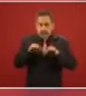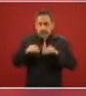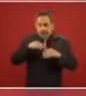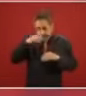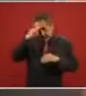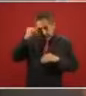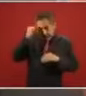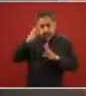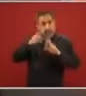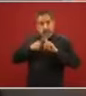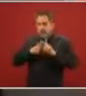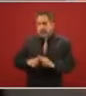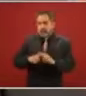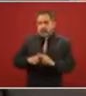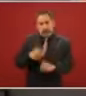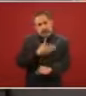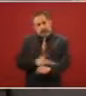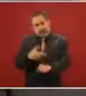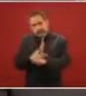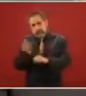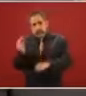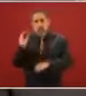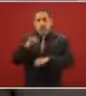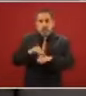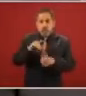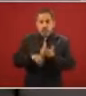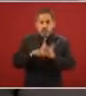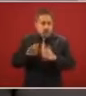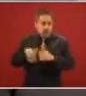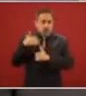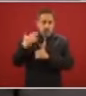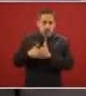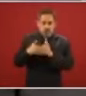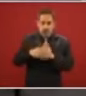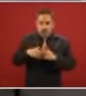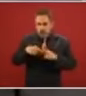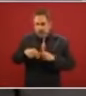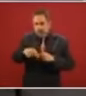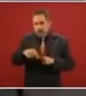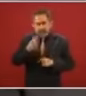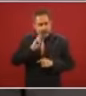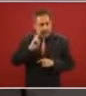ya empezamos, van a ver